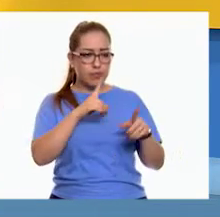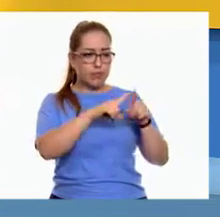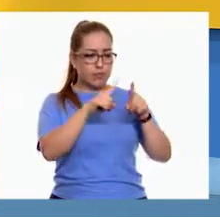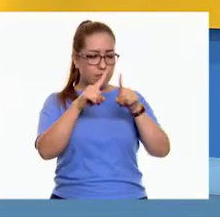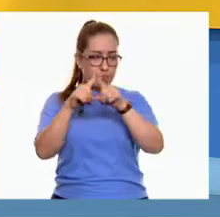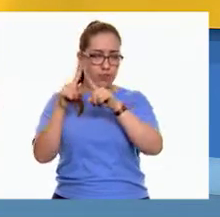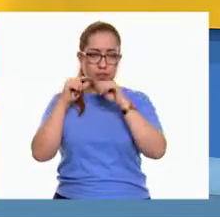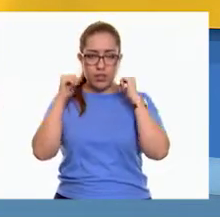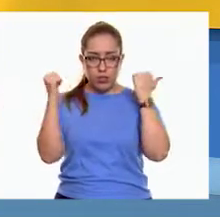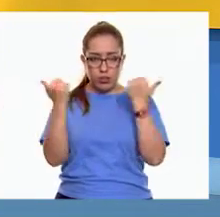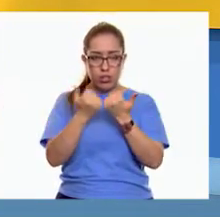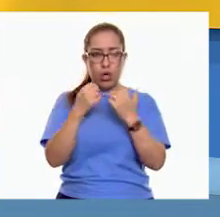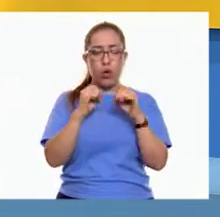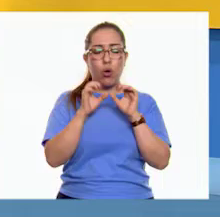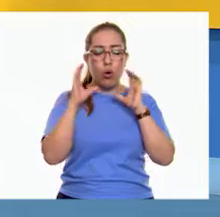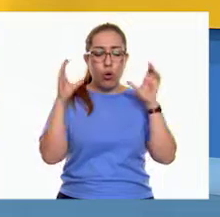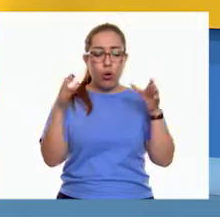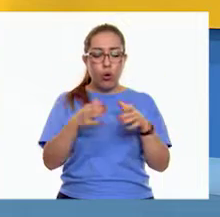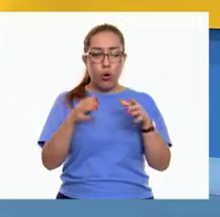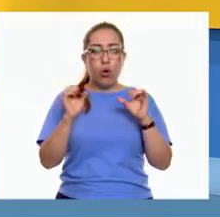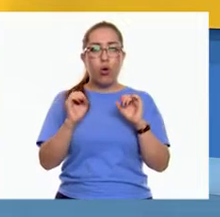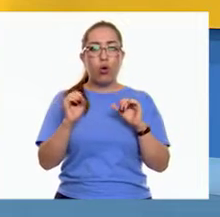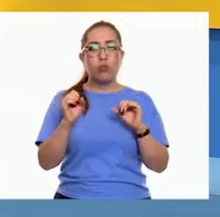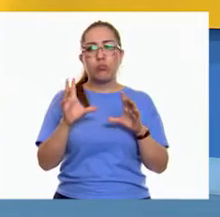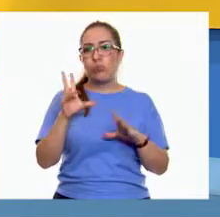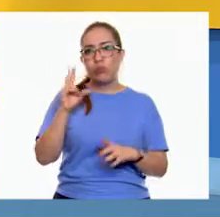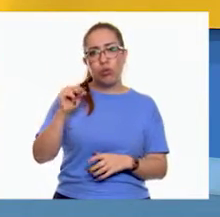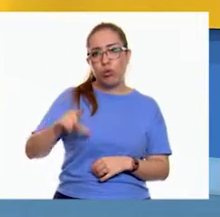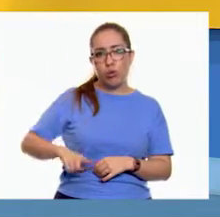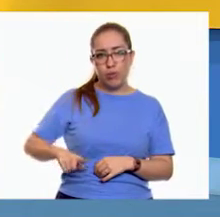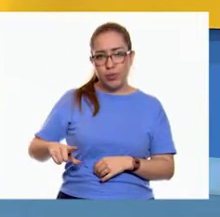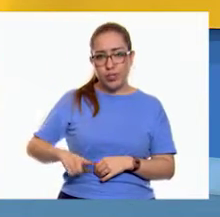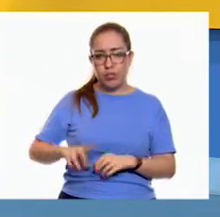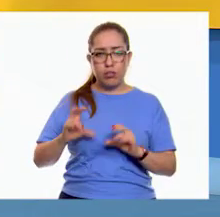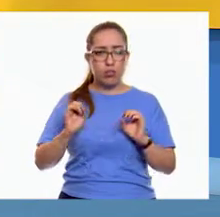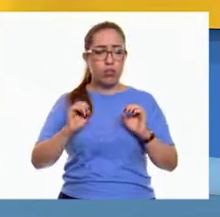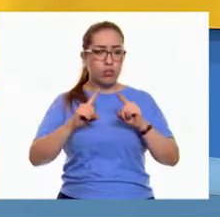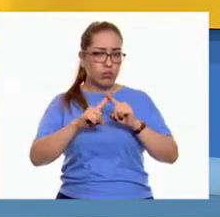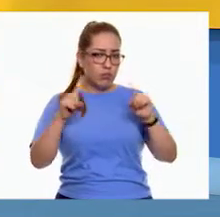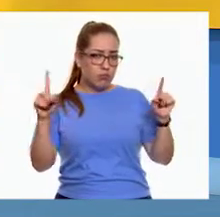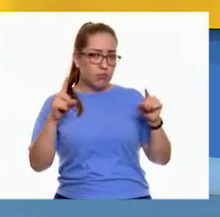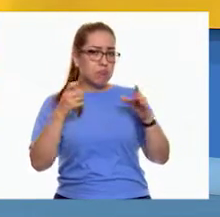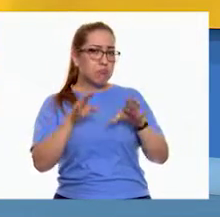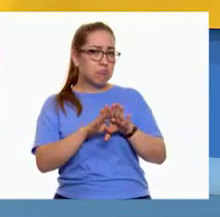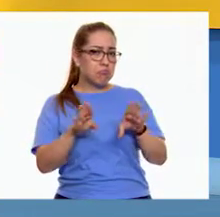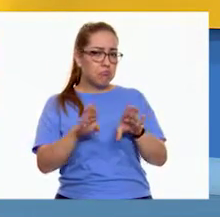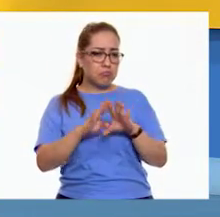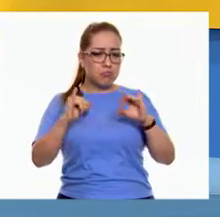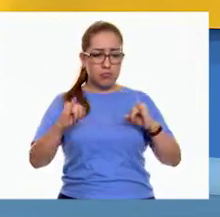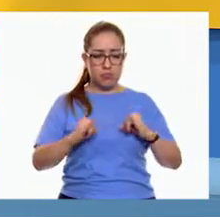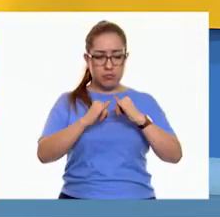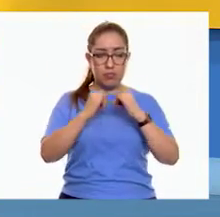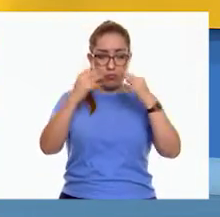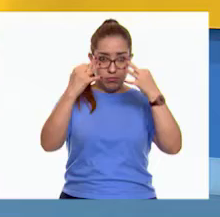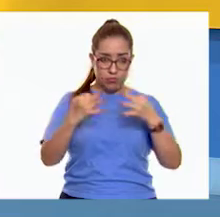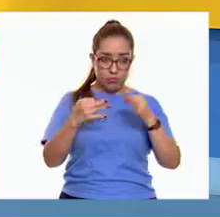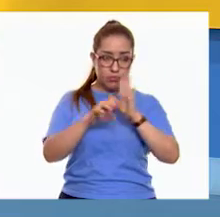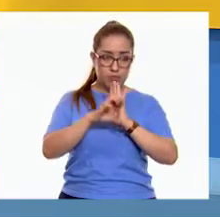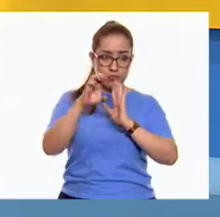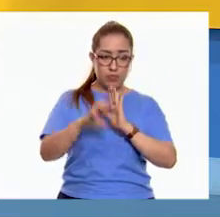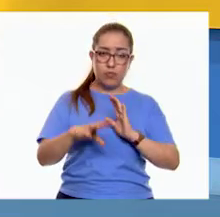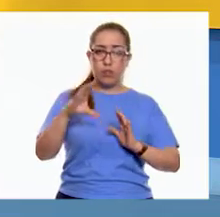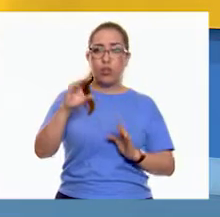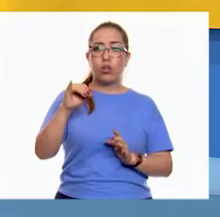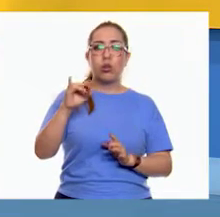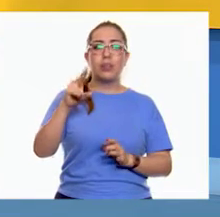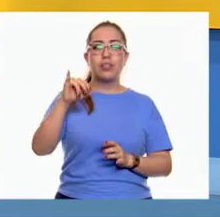asociaciones, colectivos, organizaciones no gubernamentales y también instituciones oficiales, como por ejemplo la comisión que se encarga